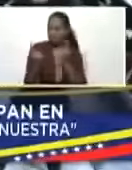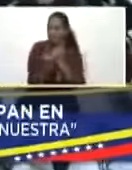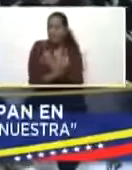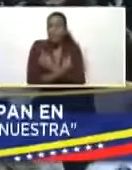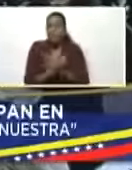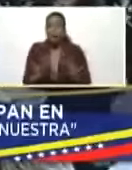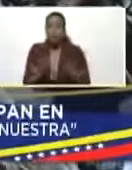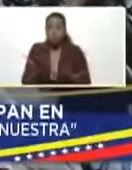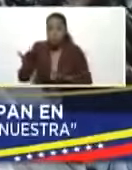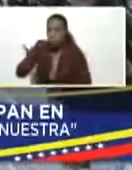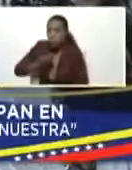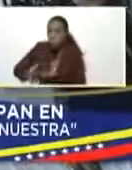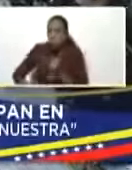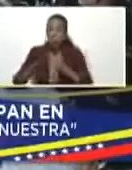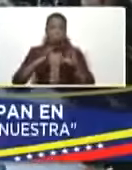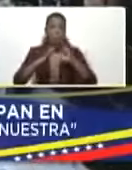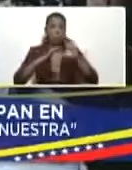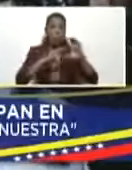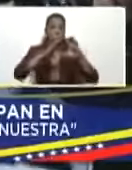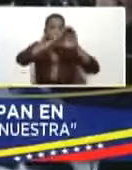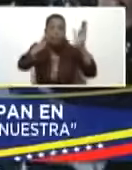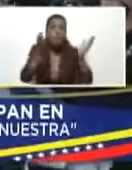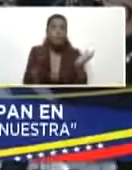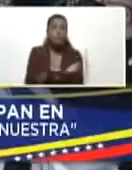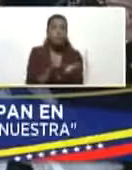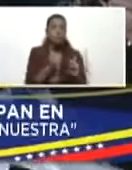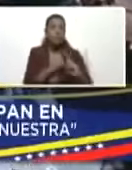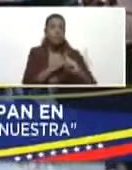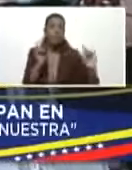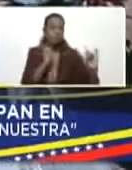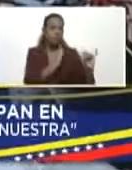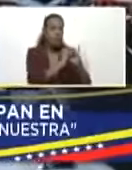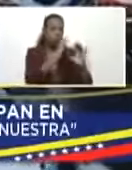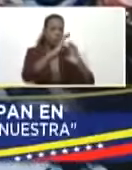Hoy por hoy en las comunicaciones hay otro mundo, ustedes lo saben.